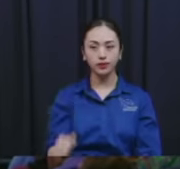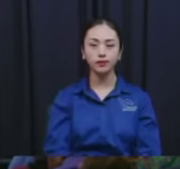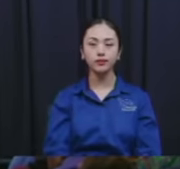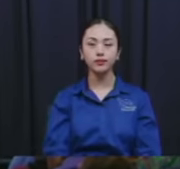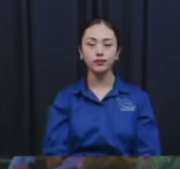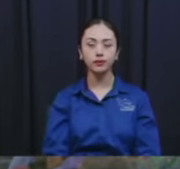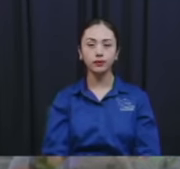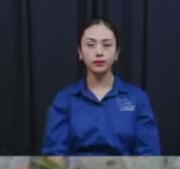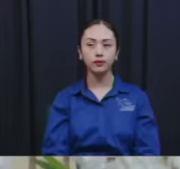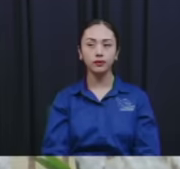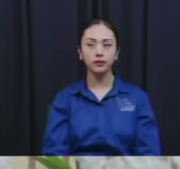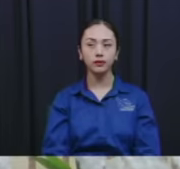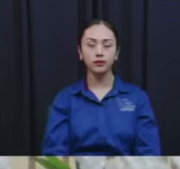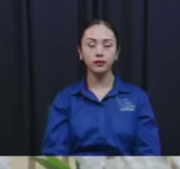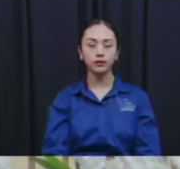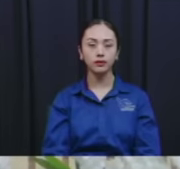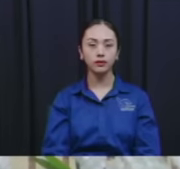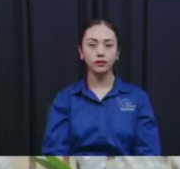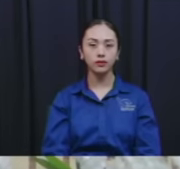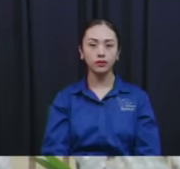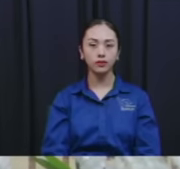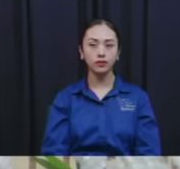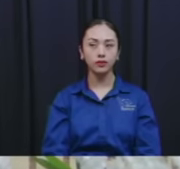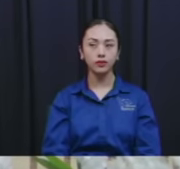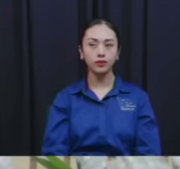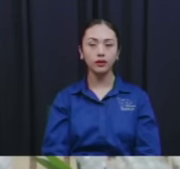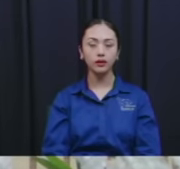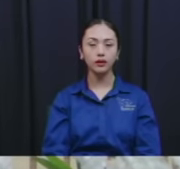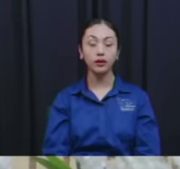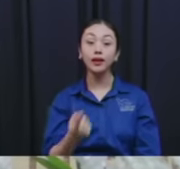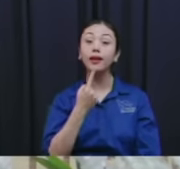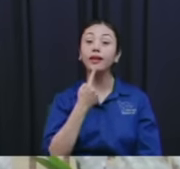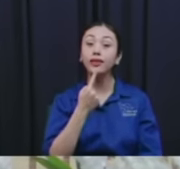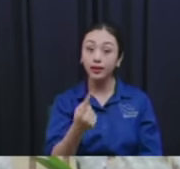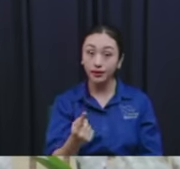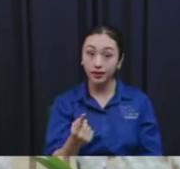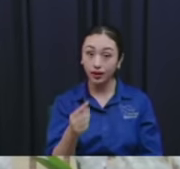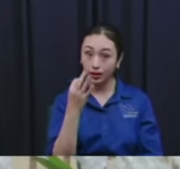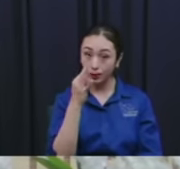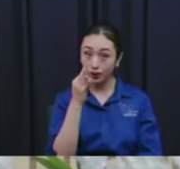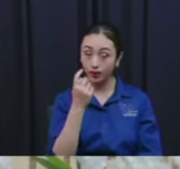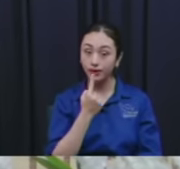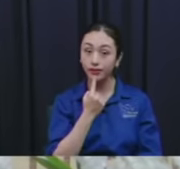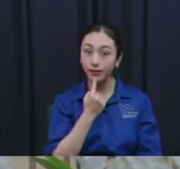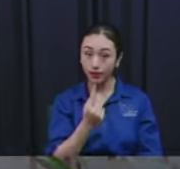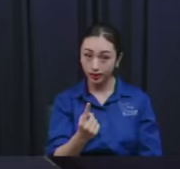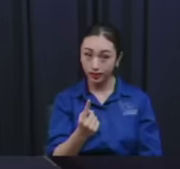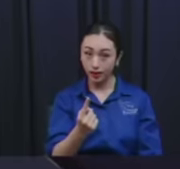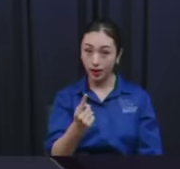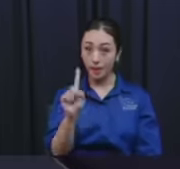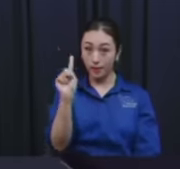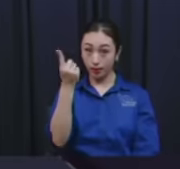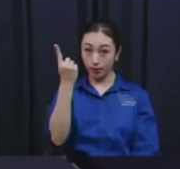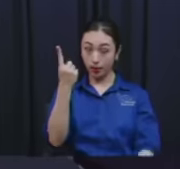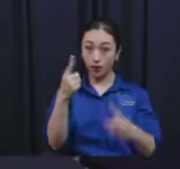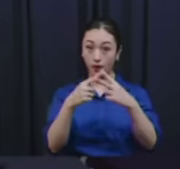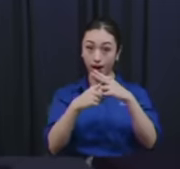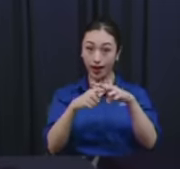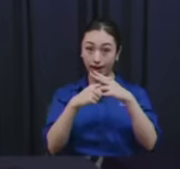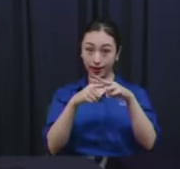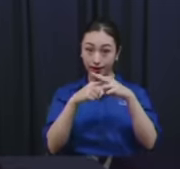eso Sí yo le recomendaría como entrenador que fuera primero a hacerse un examen médico para ver su